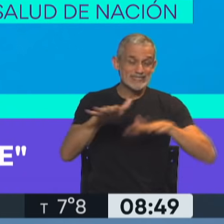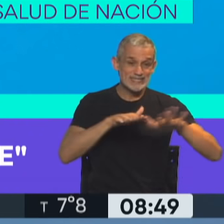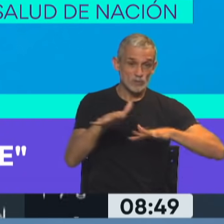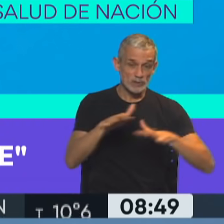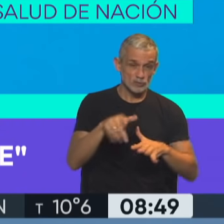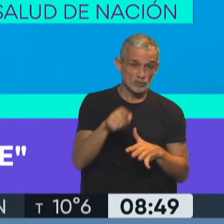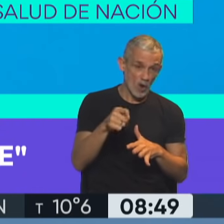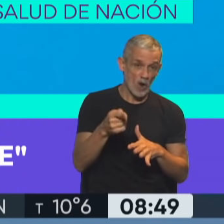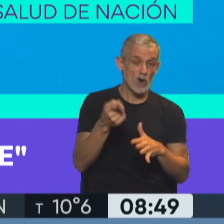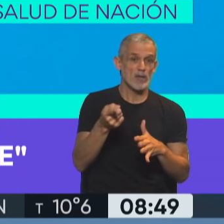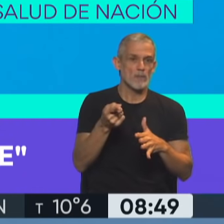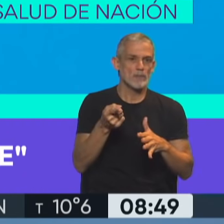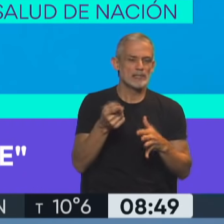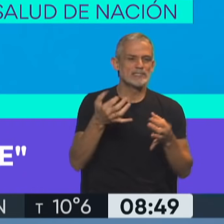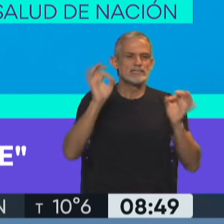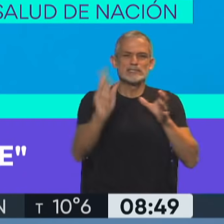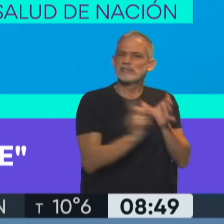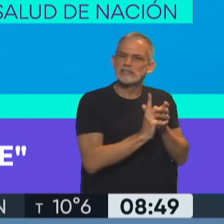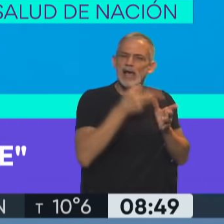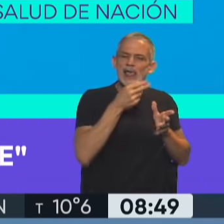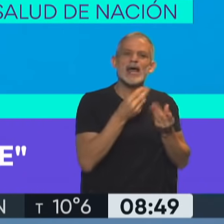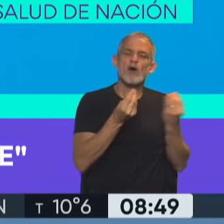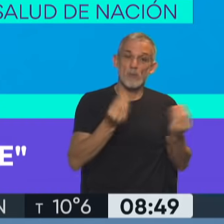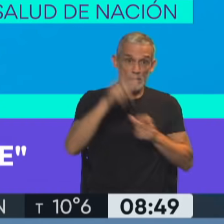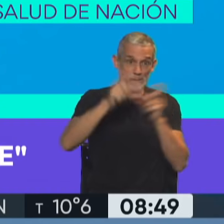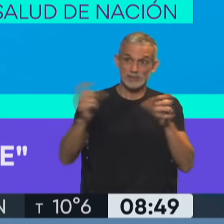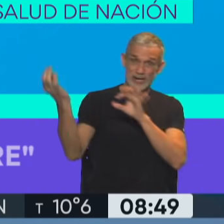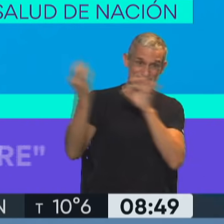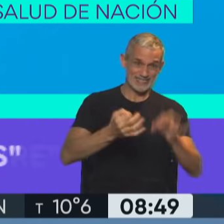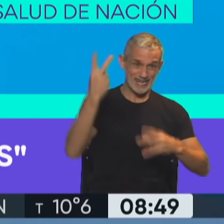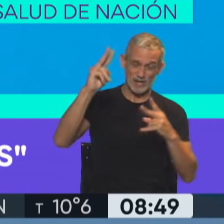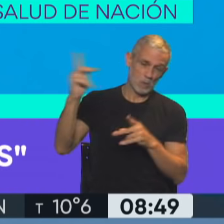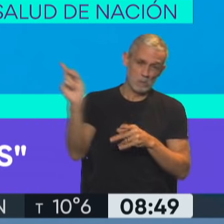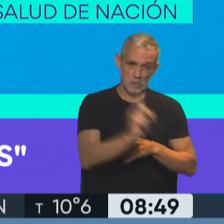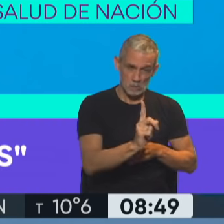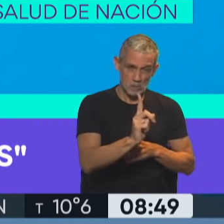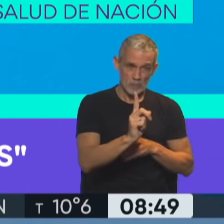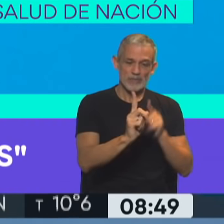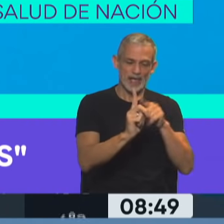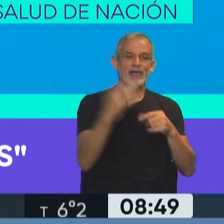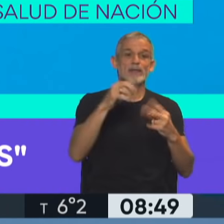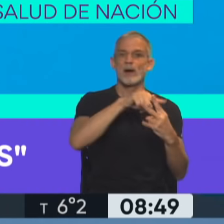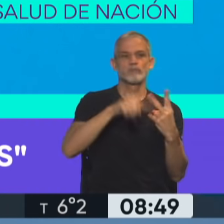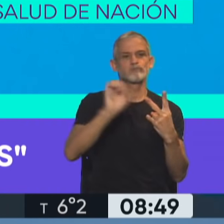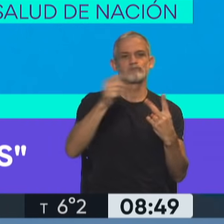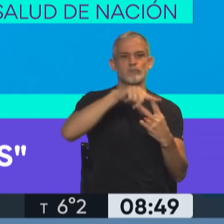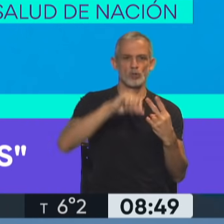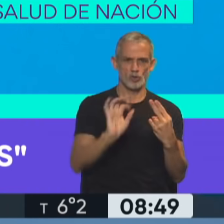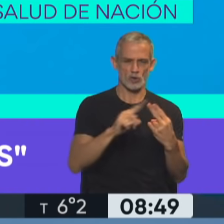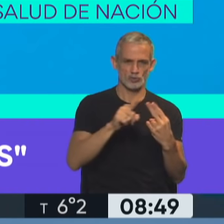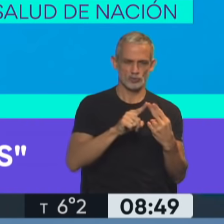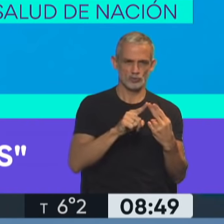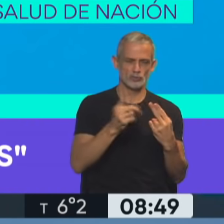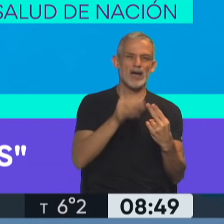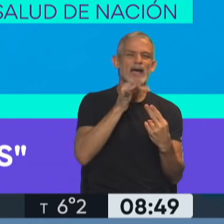situación y estar exceptuados del aislamiento, las personas que lleguen deberán tener el esquema de vacunación completo al